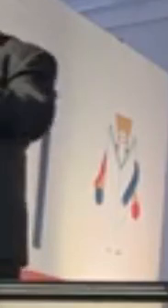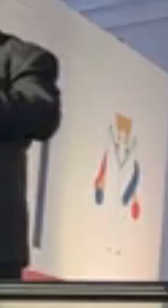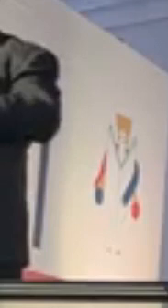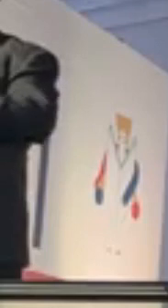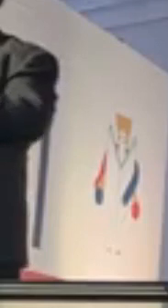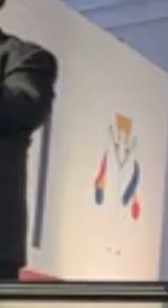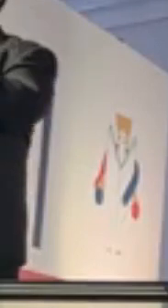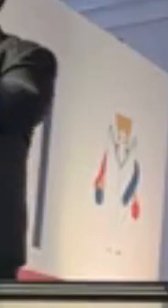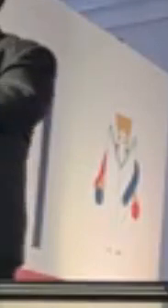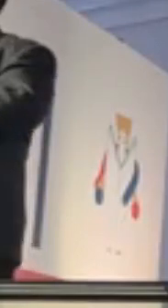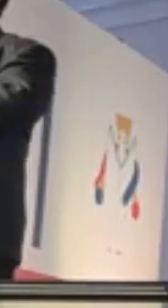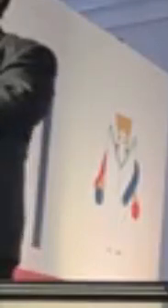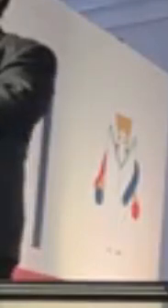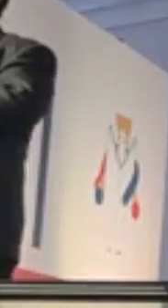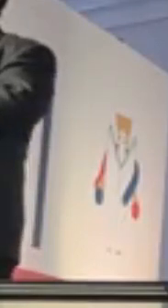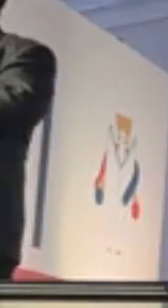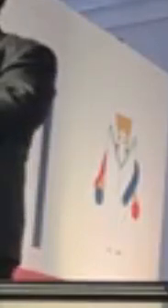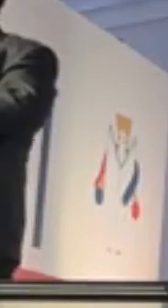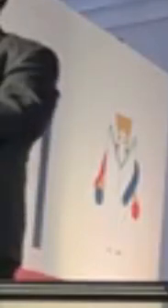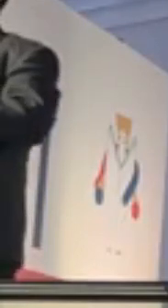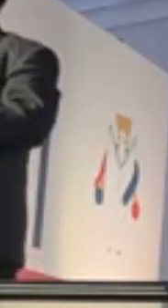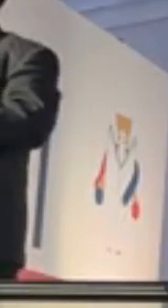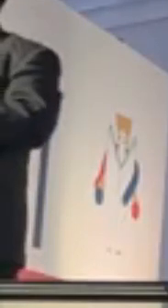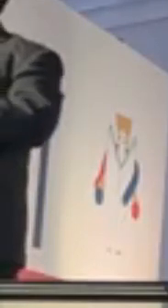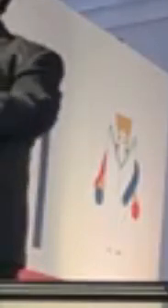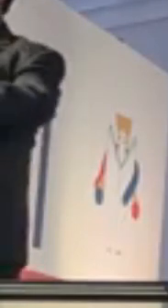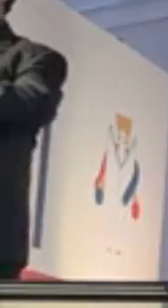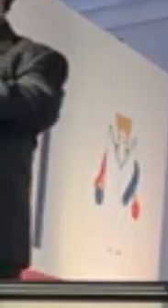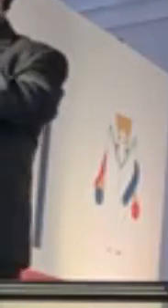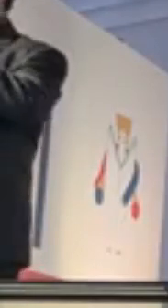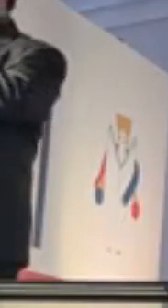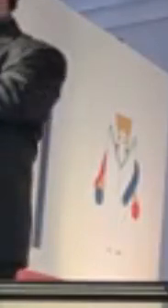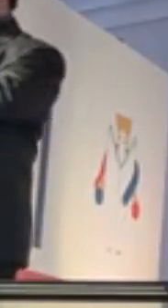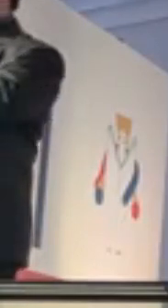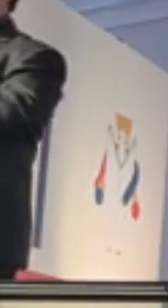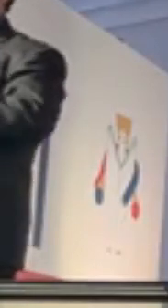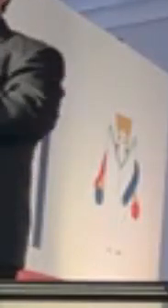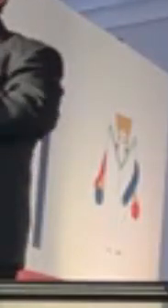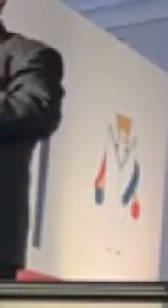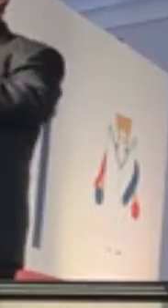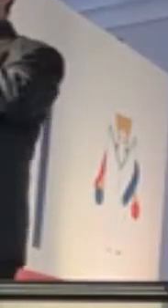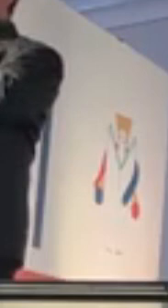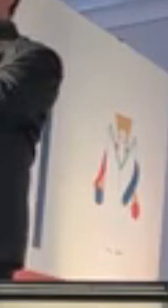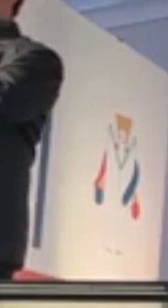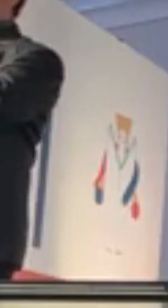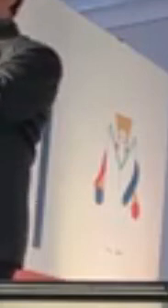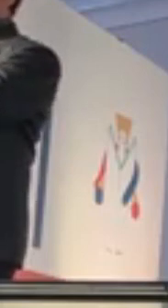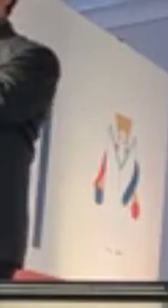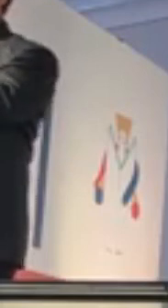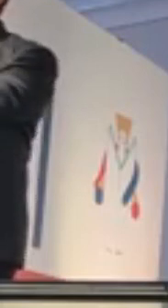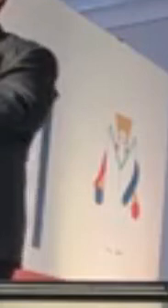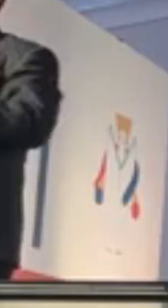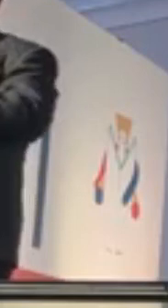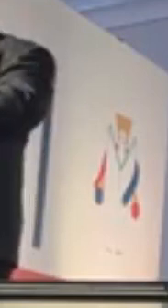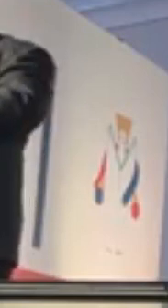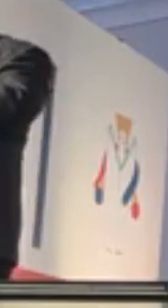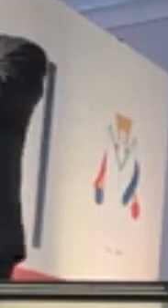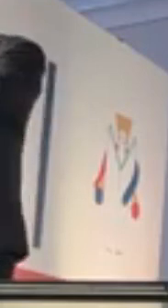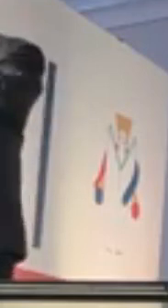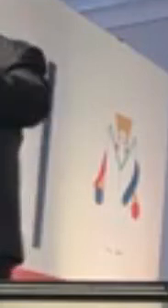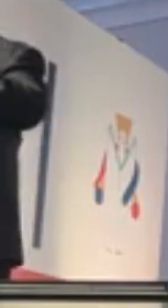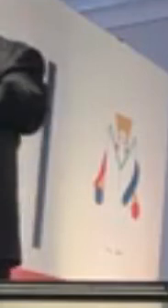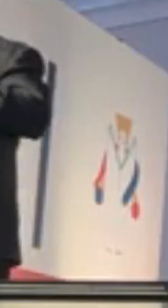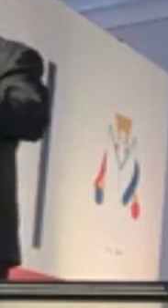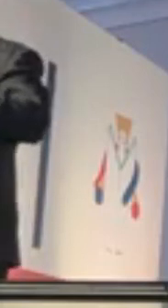injerencia estadounidense y, por supuesto, el ataque perenne, constante, que todo liderazgo de izquierdas ha